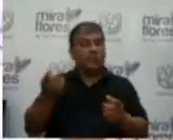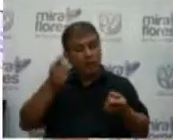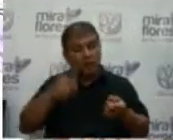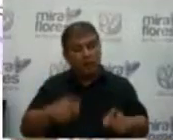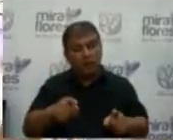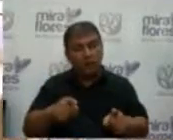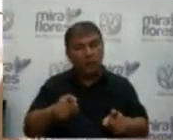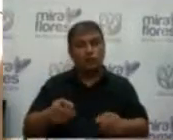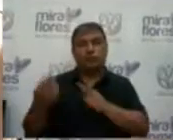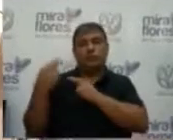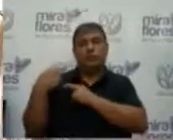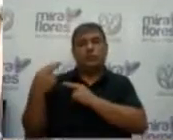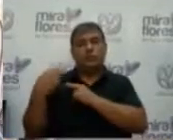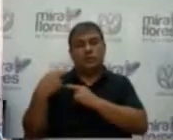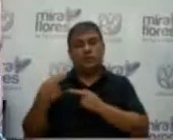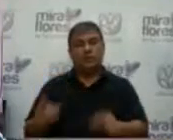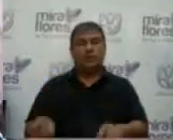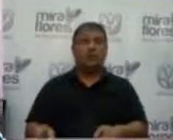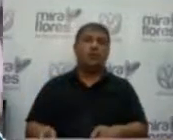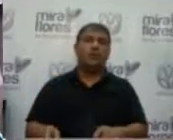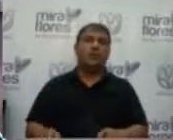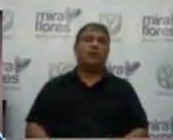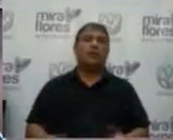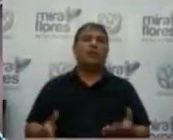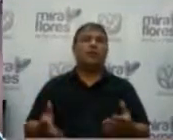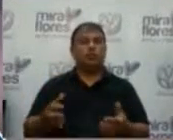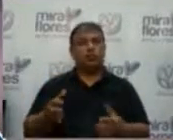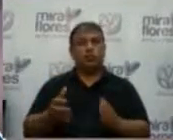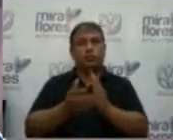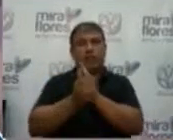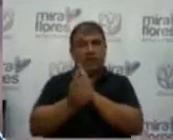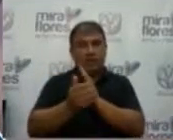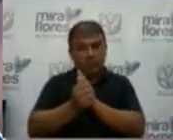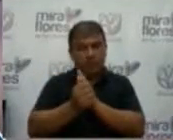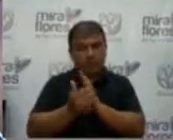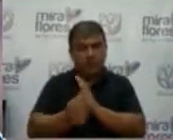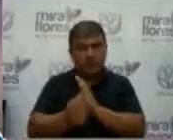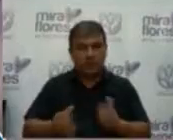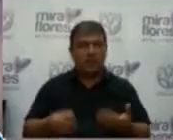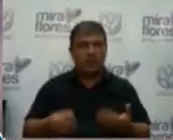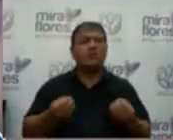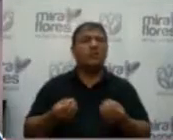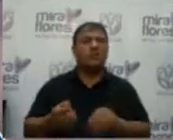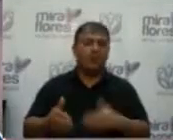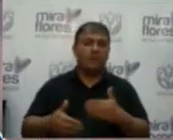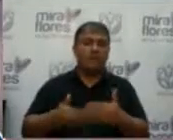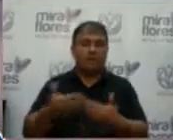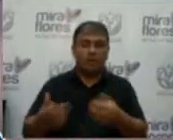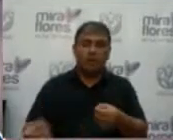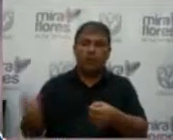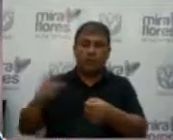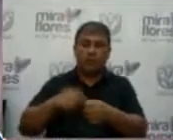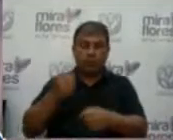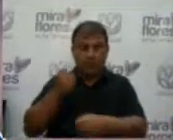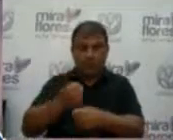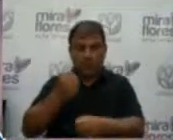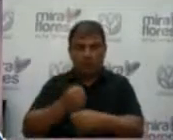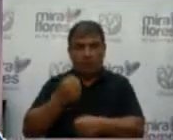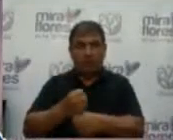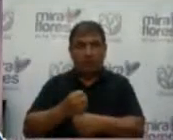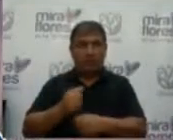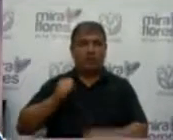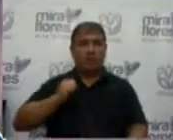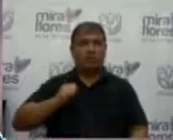su responsabilidad y a su capacidad y cómo han venido involucrándose con los trabajos de